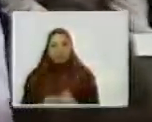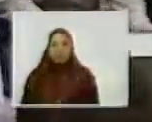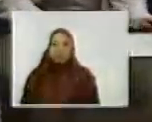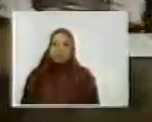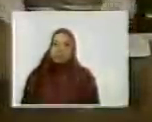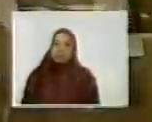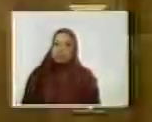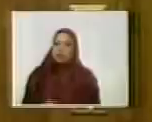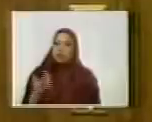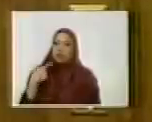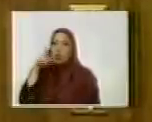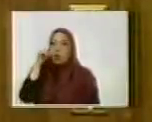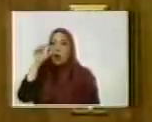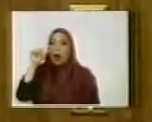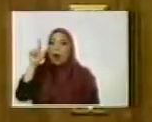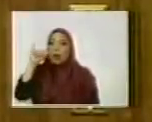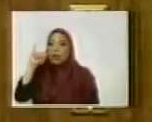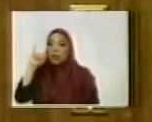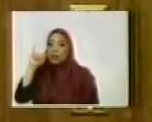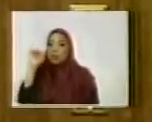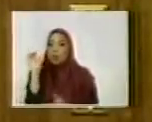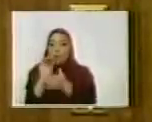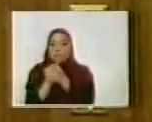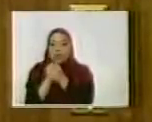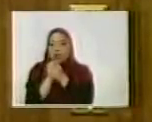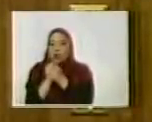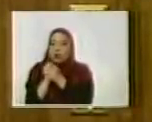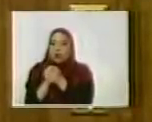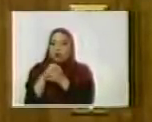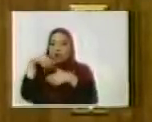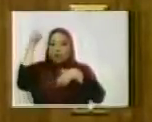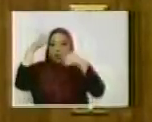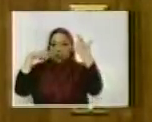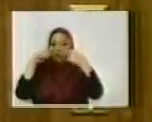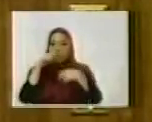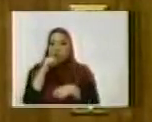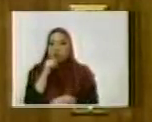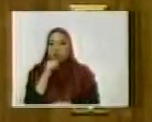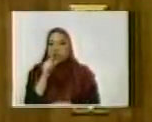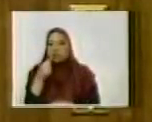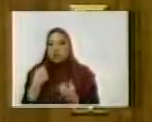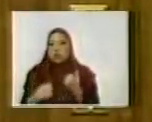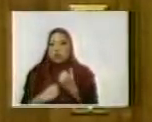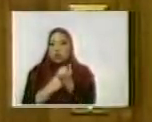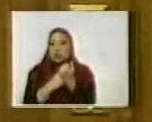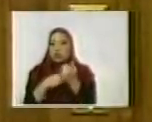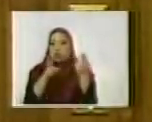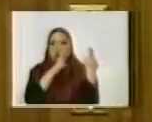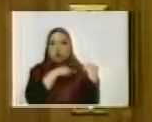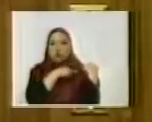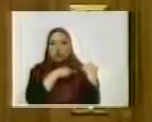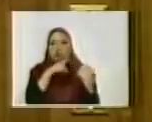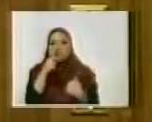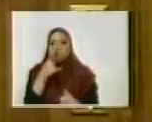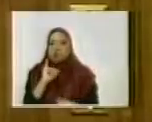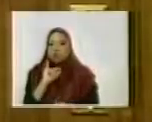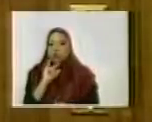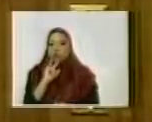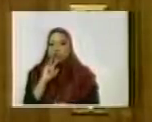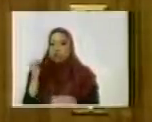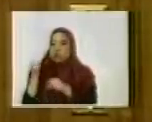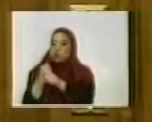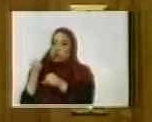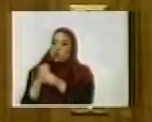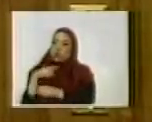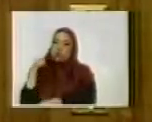Ali Rodríguez Merideño, comandante Fausto, usó muchos seudónimos en su largo